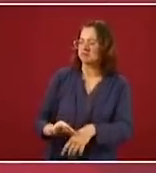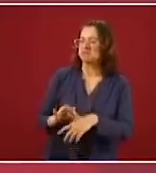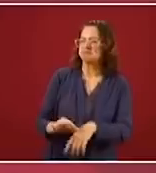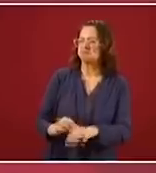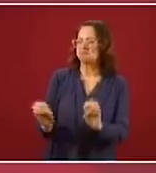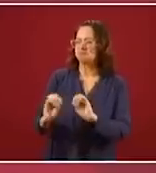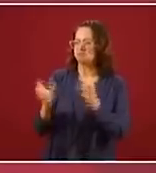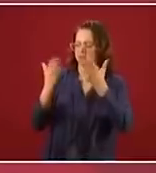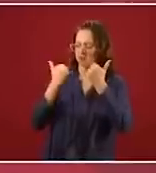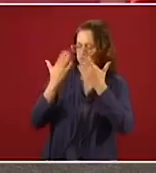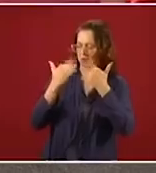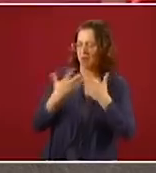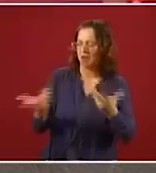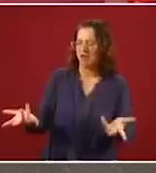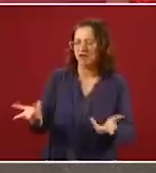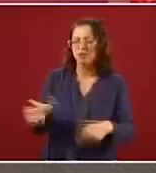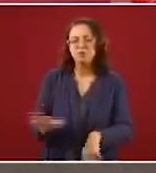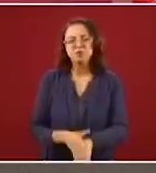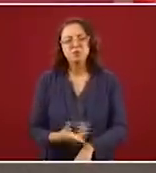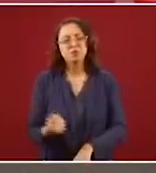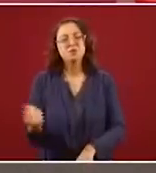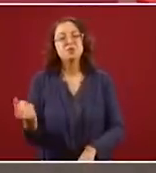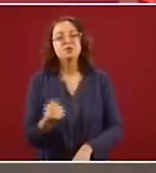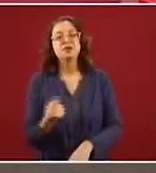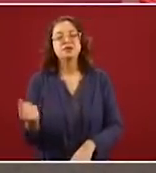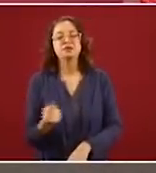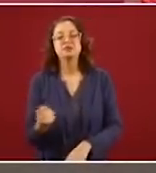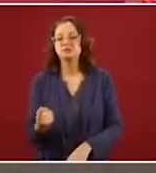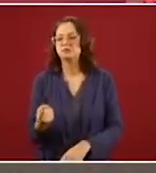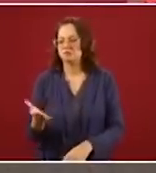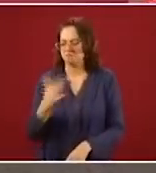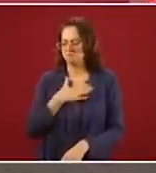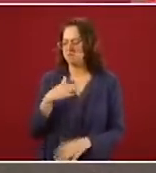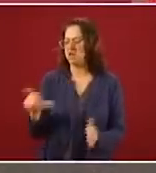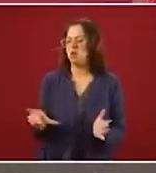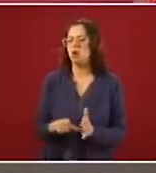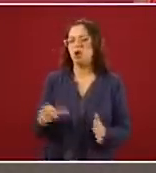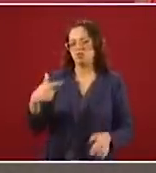presidente, porque aquí vienen